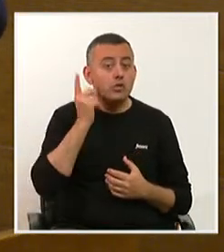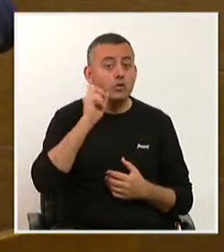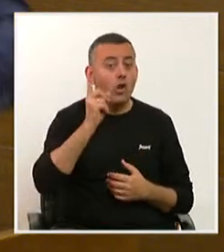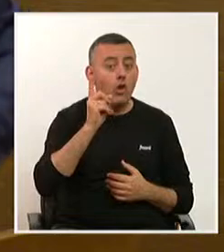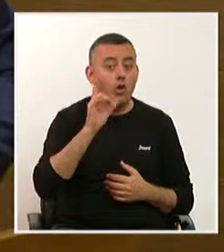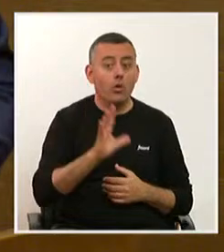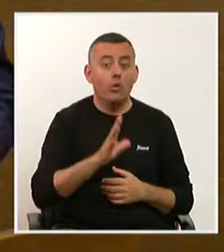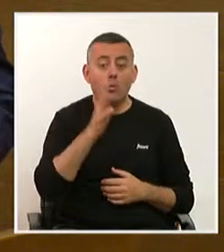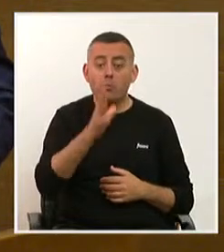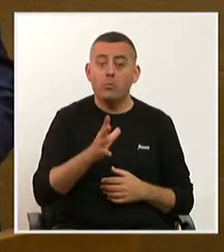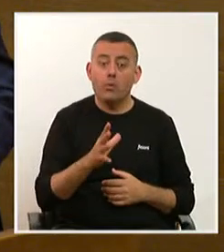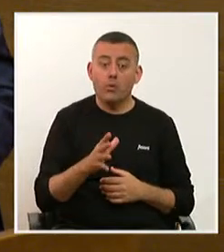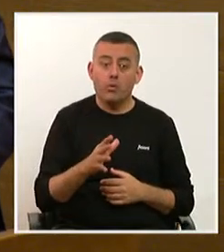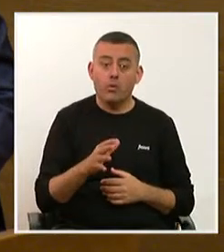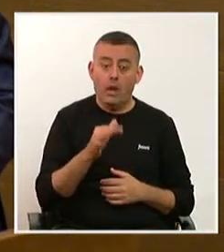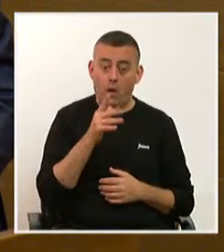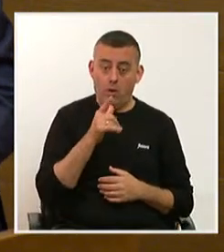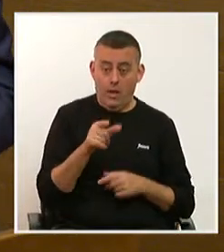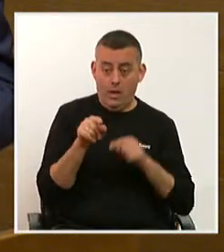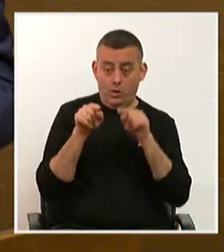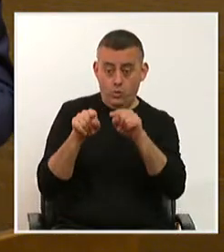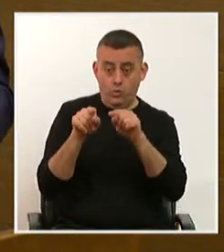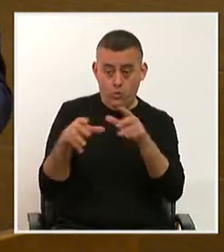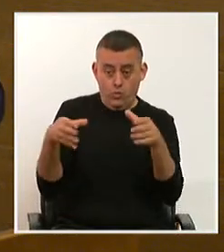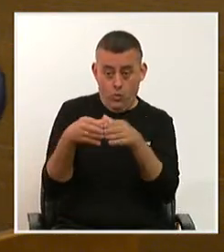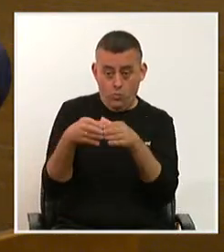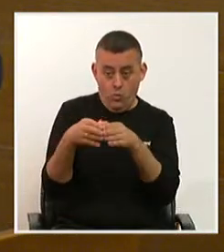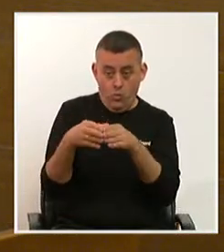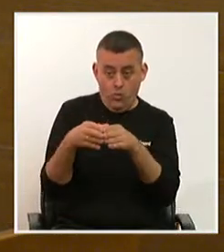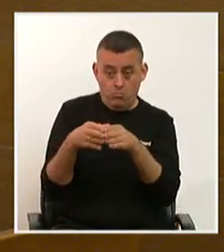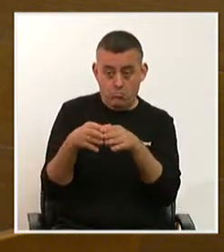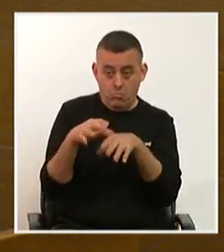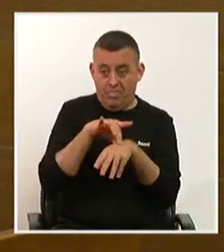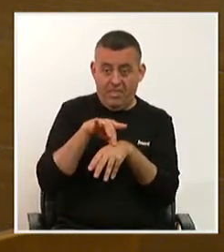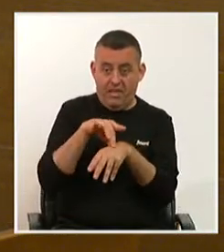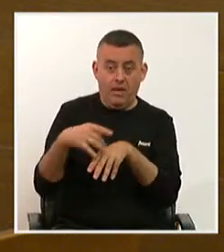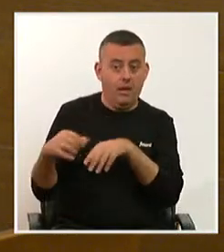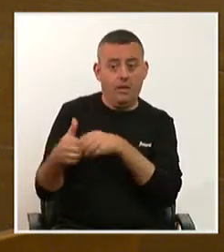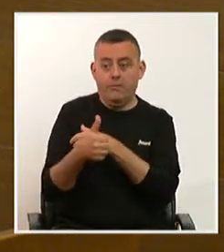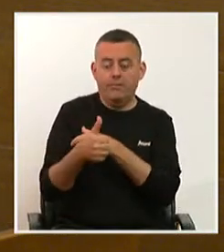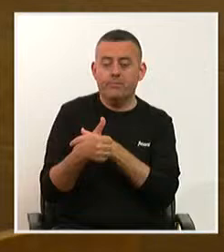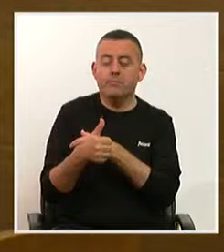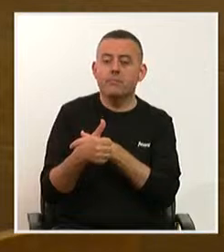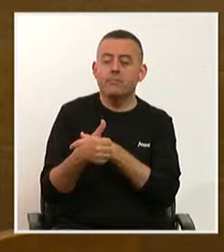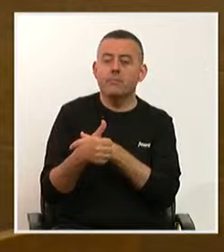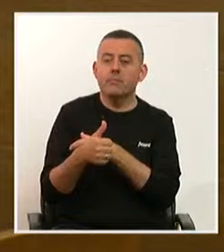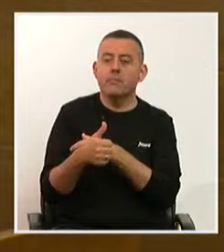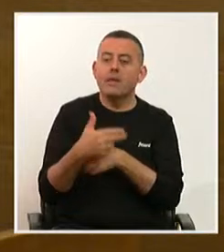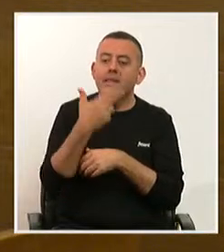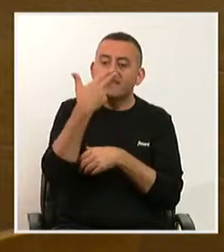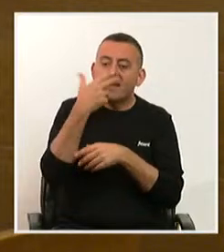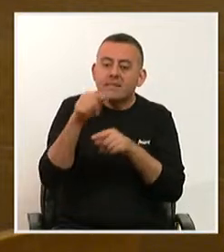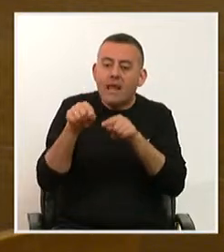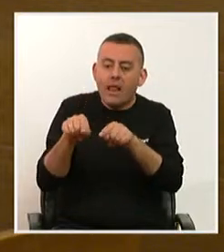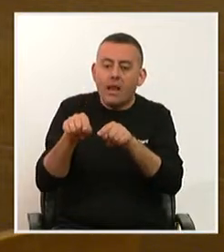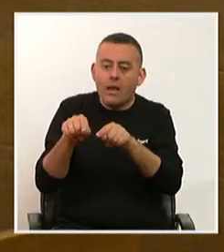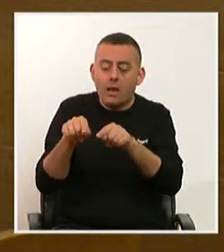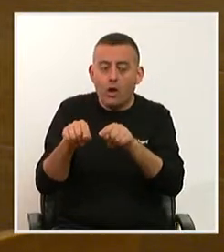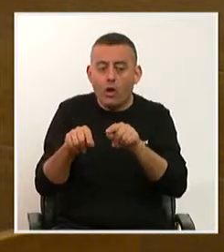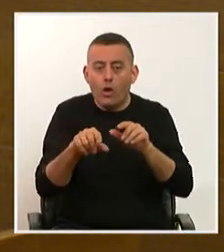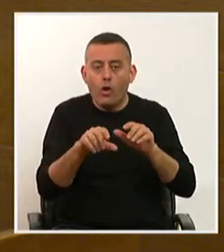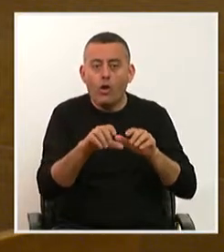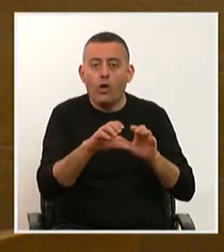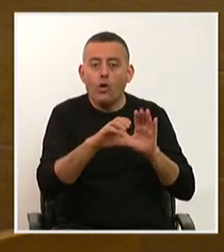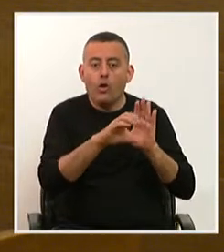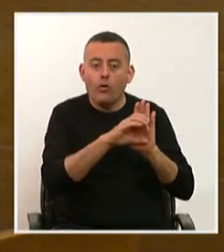ahora dirige su nave vale la pena reformar el código penal con lo queem sufrido en